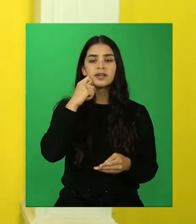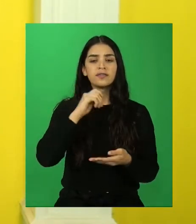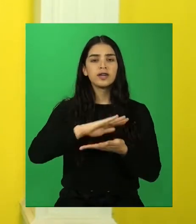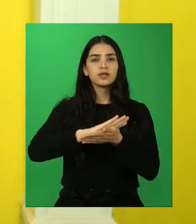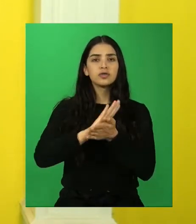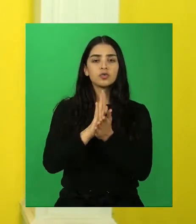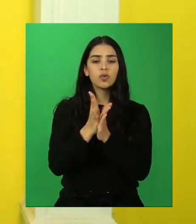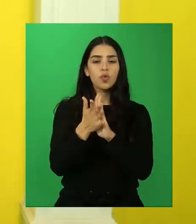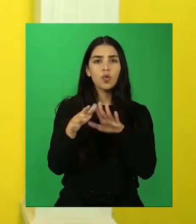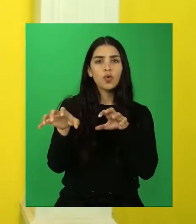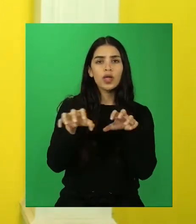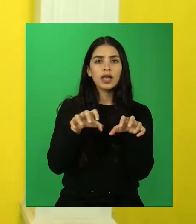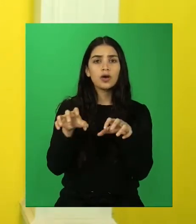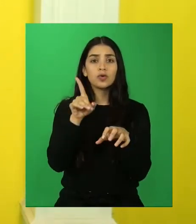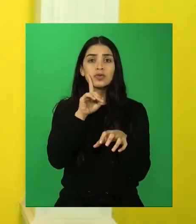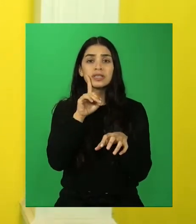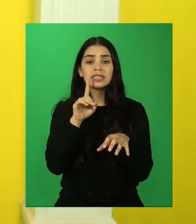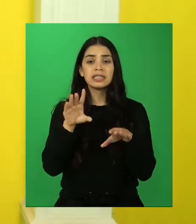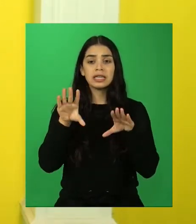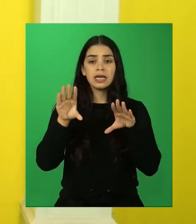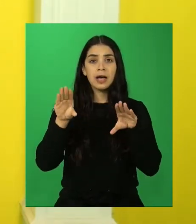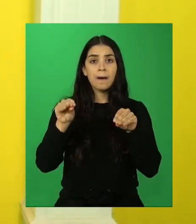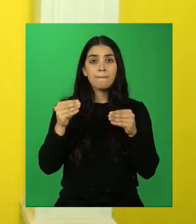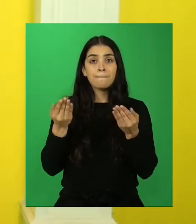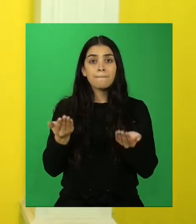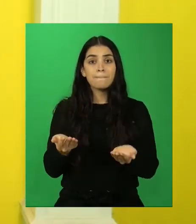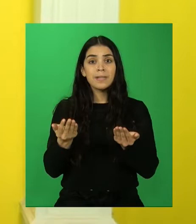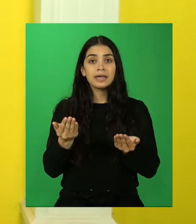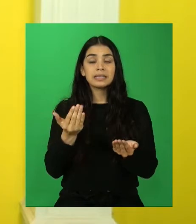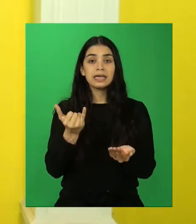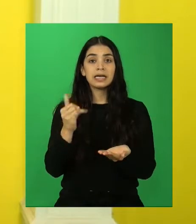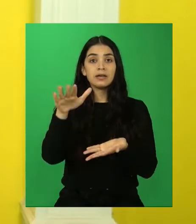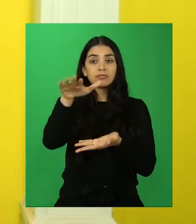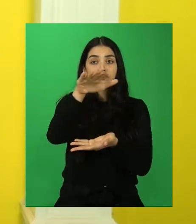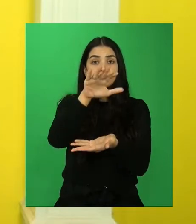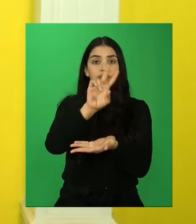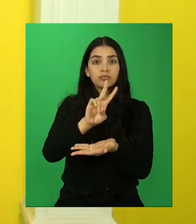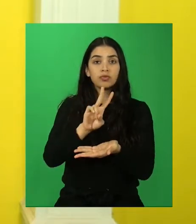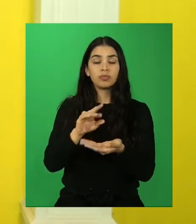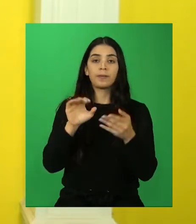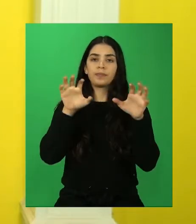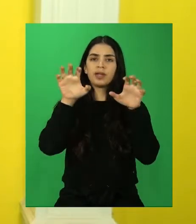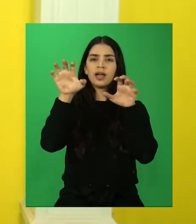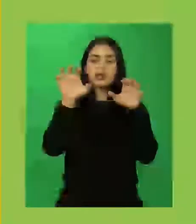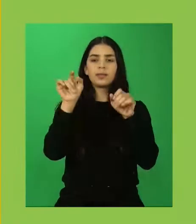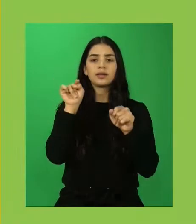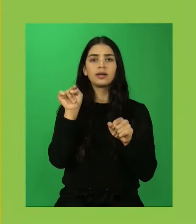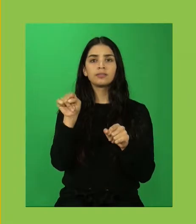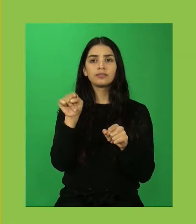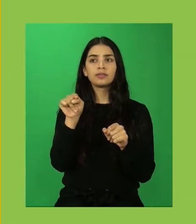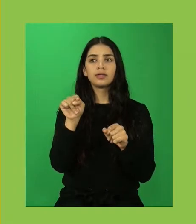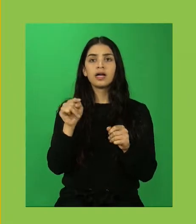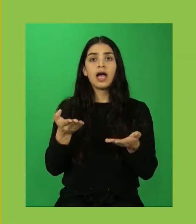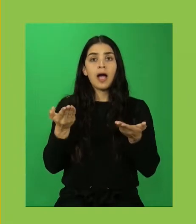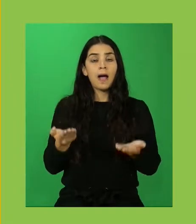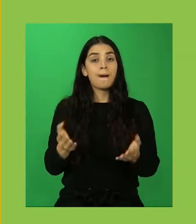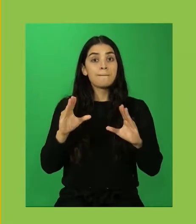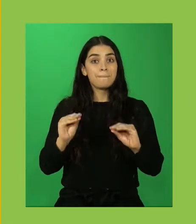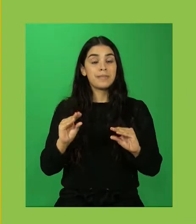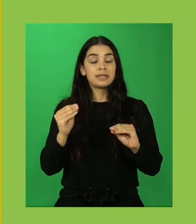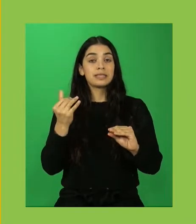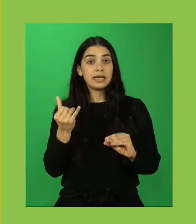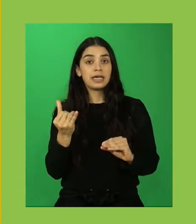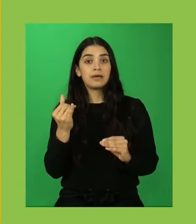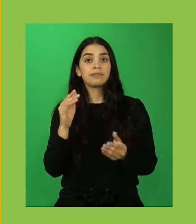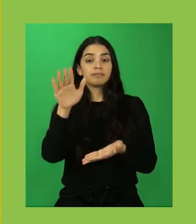lugar en el espacio. La materia está compuesta de masa y volumen. La